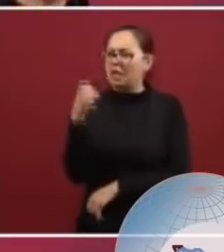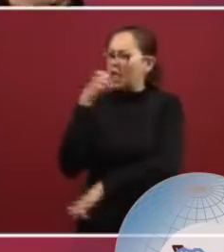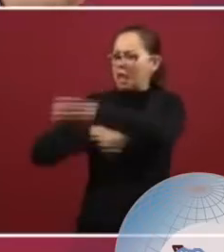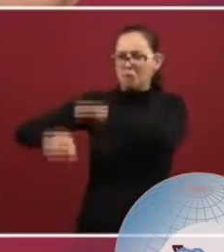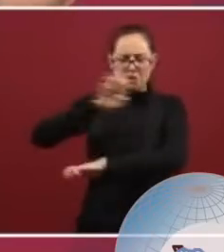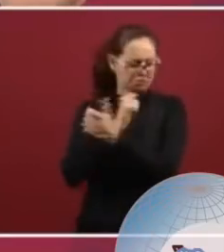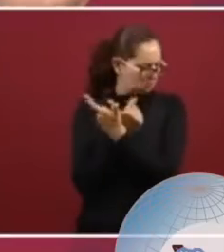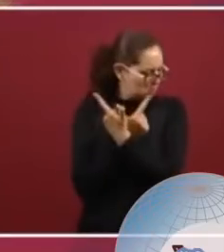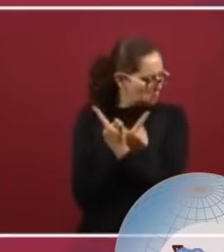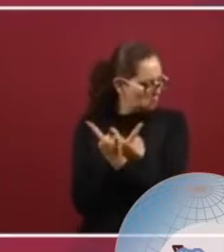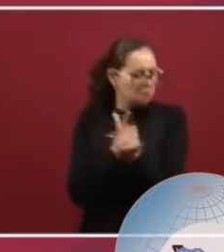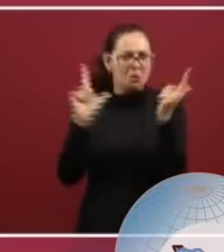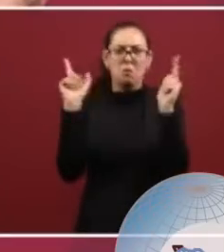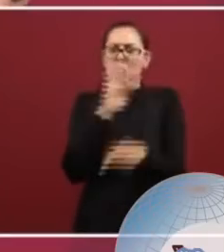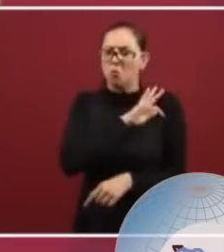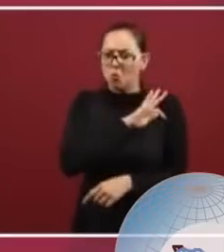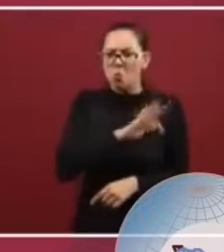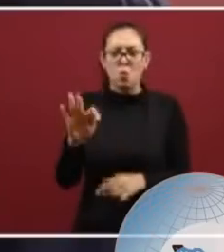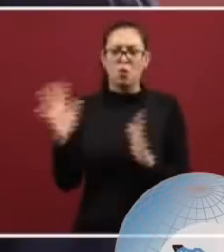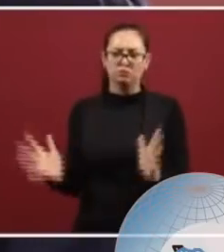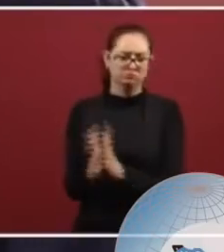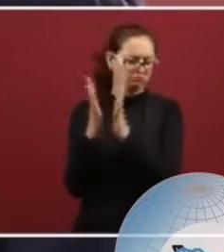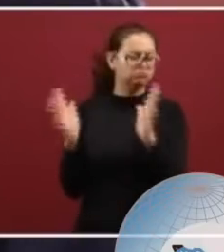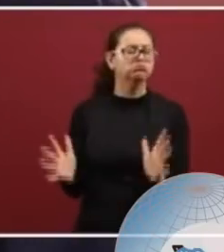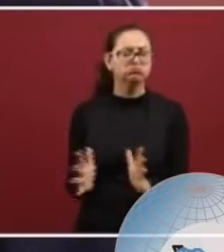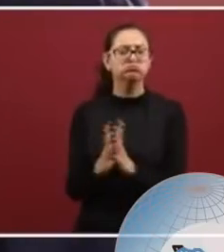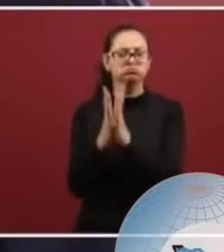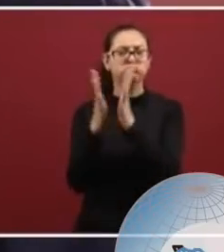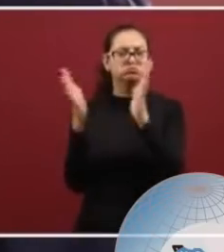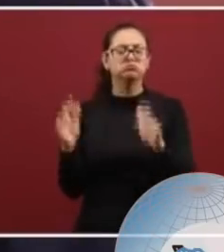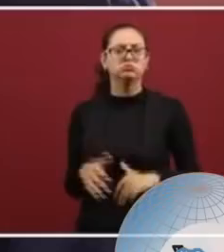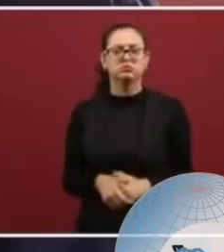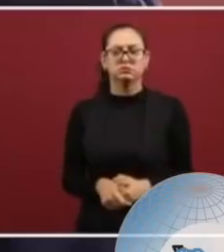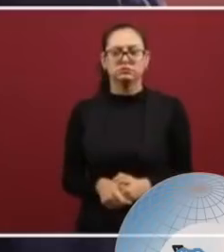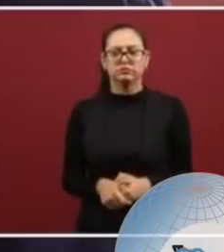empresas puedan participar,